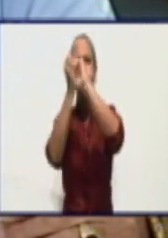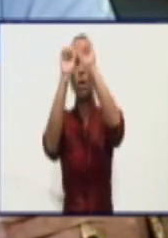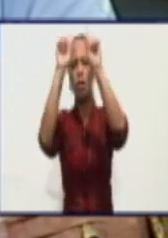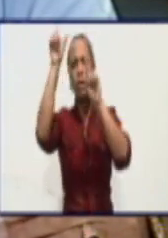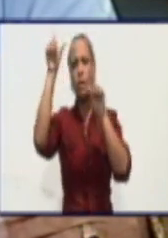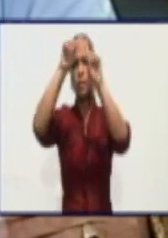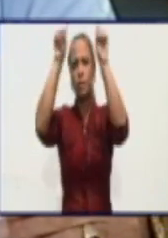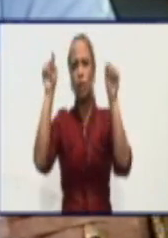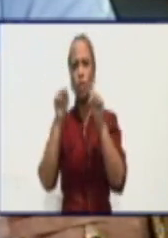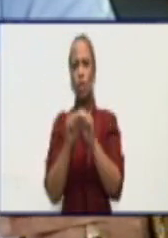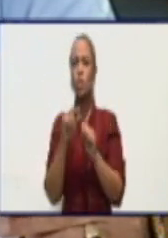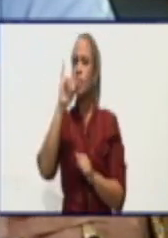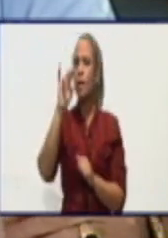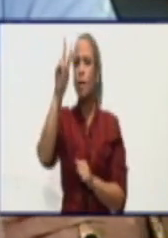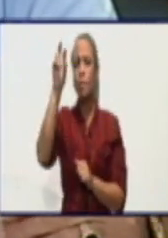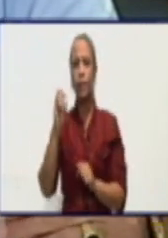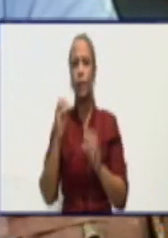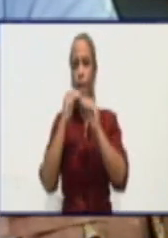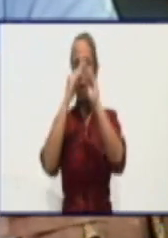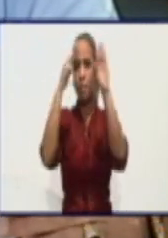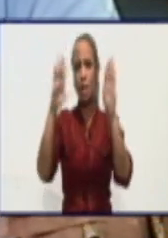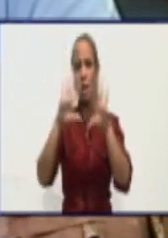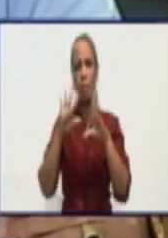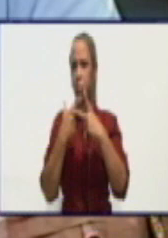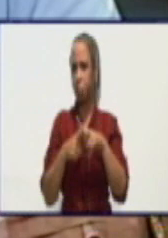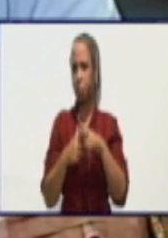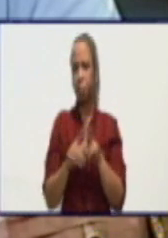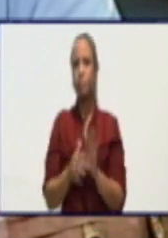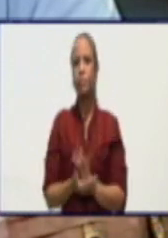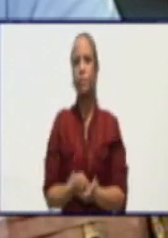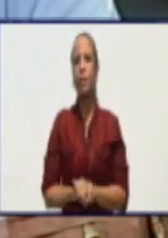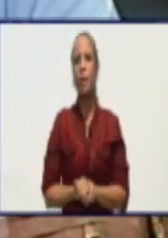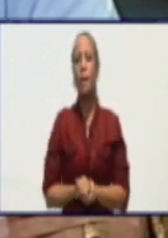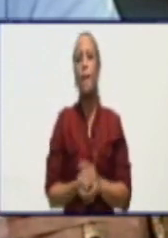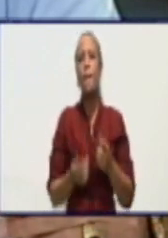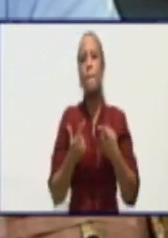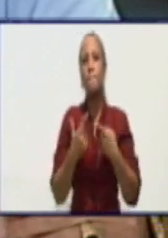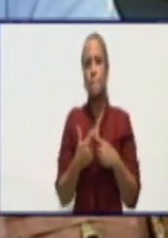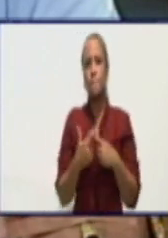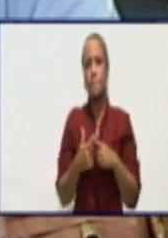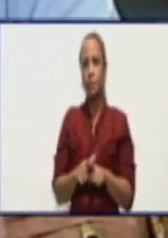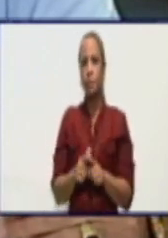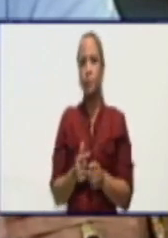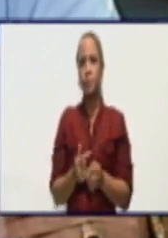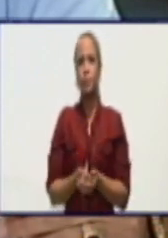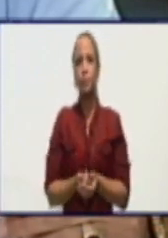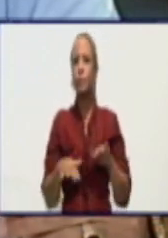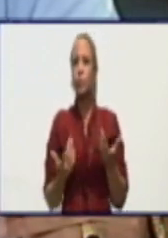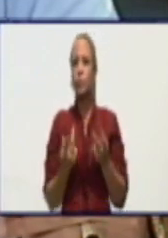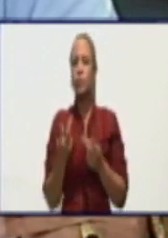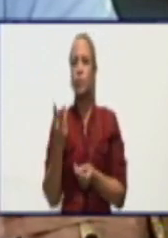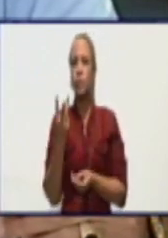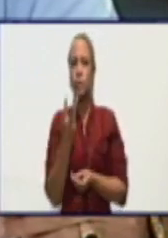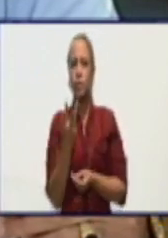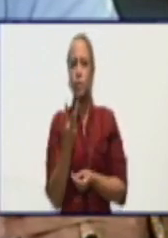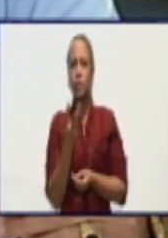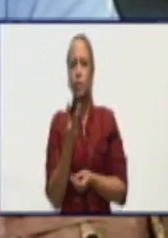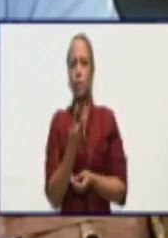6:20 de la mañana, que se resolvió en 1 hora. Ahora, subestaciones tuvimos, 3 subestaciones con disparos, o sea, con